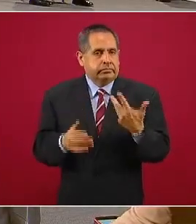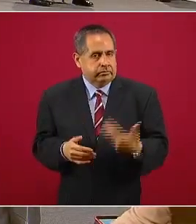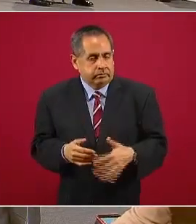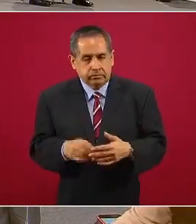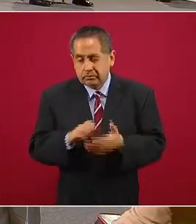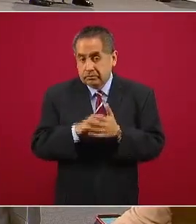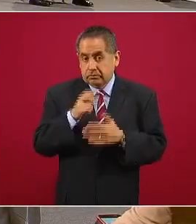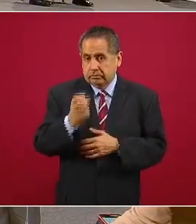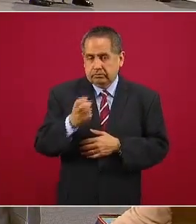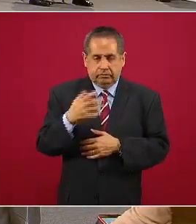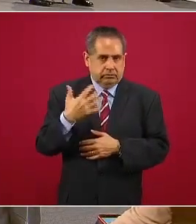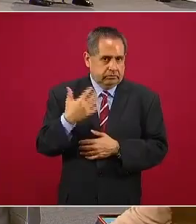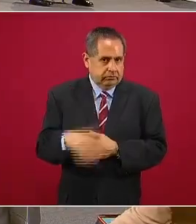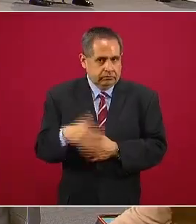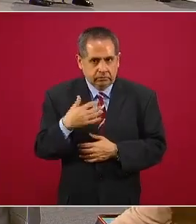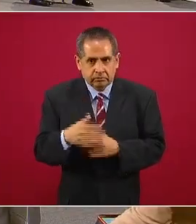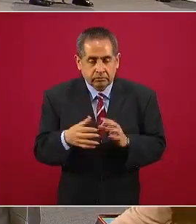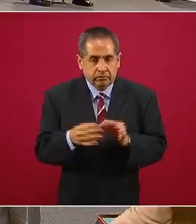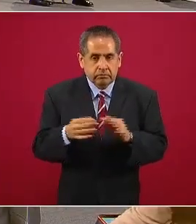extraordinario,